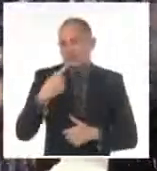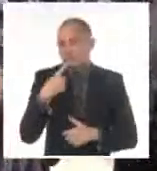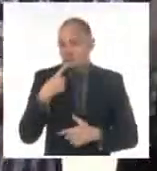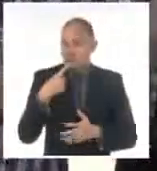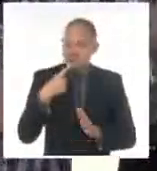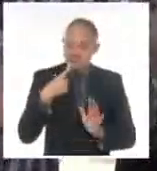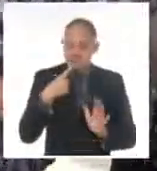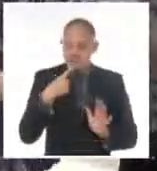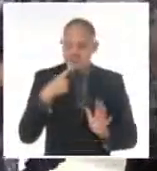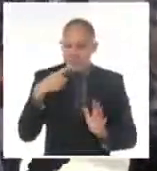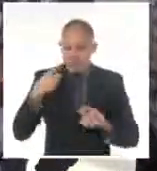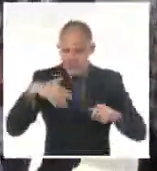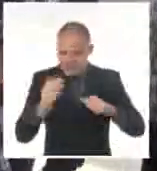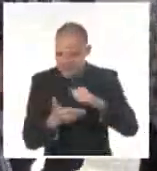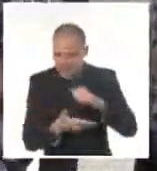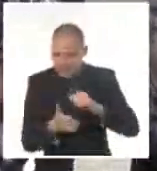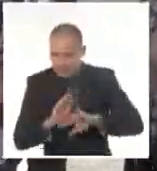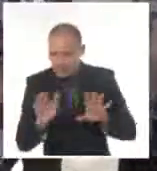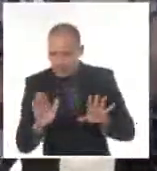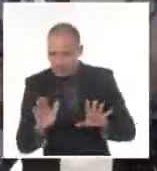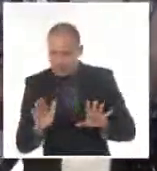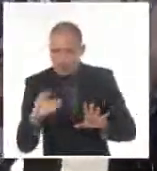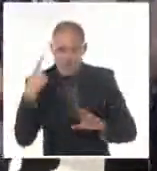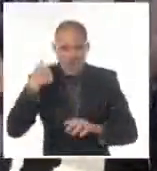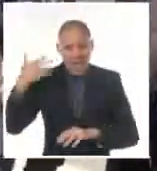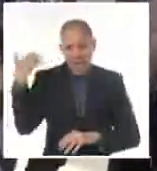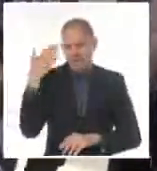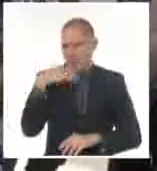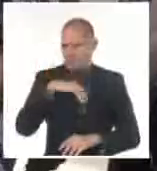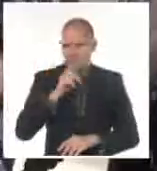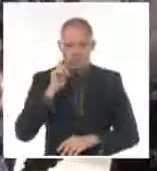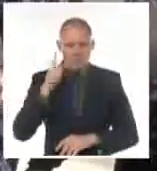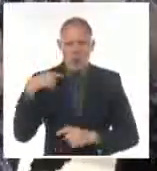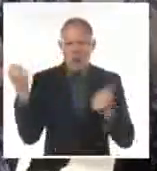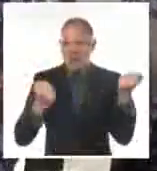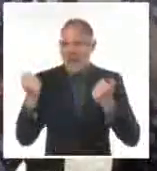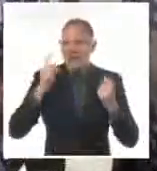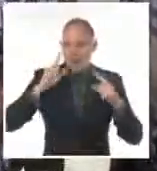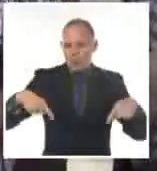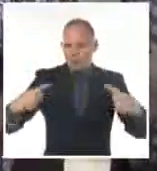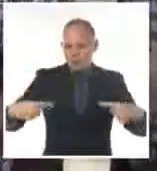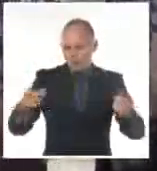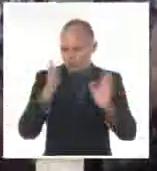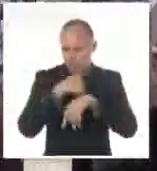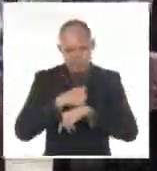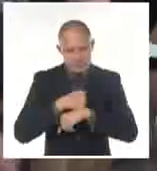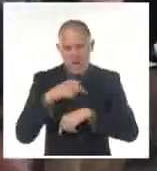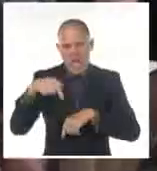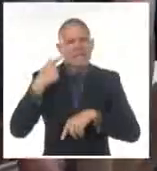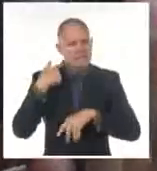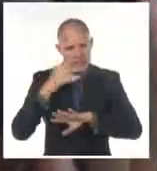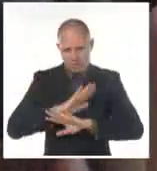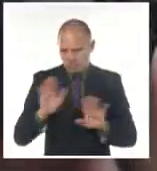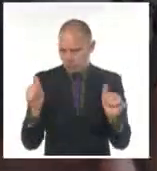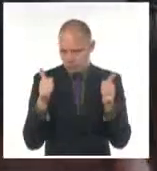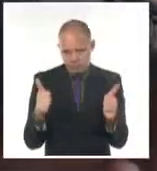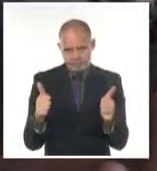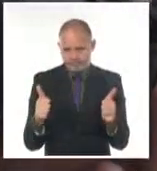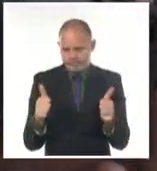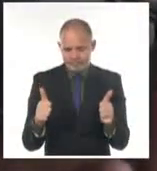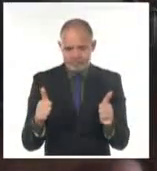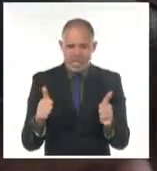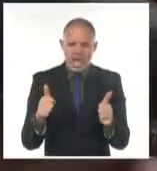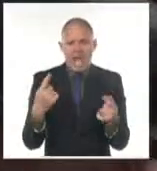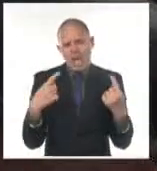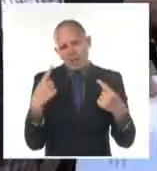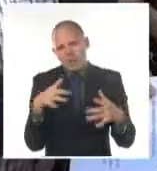cortarlo? Yo el año pasado no teníamos pelotón de cuminada, que fue un problema que teníamos. Este año lo tenemos. Hay que salir de ese daño. Con sus problemas